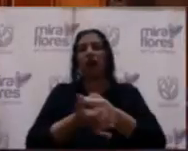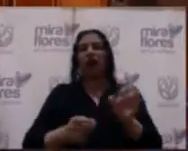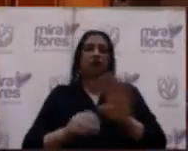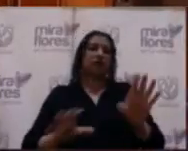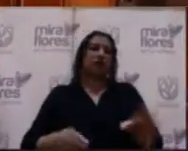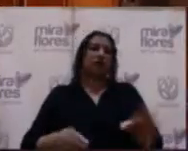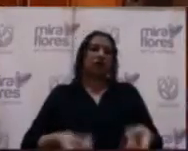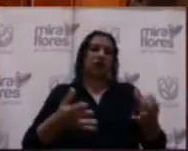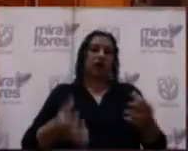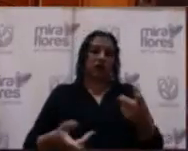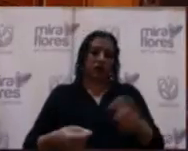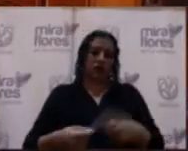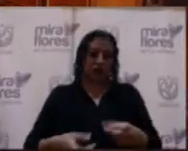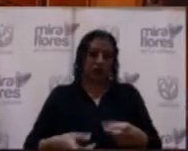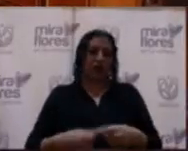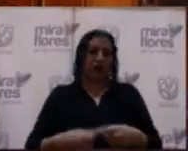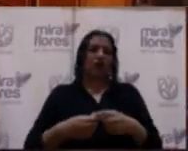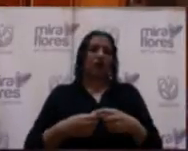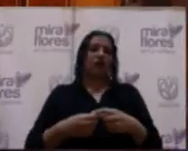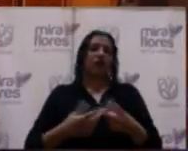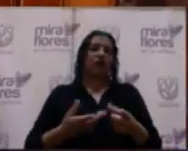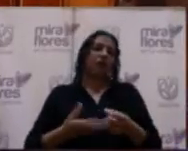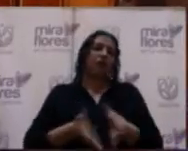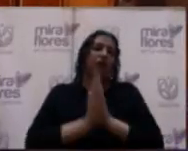alcalde Castañeda. En segunda intervención.